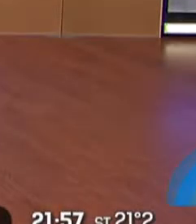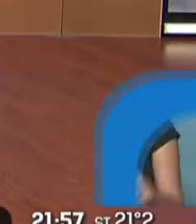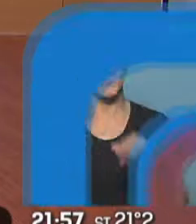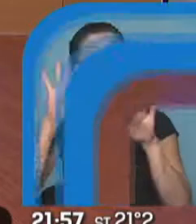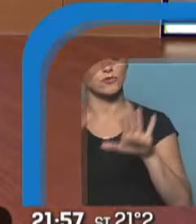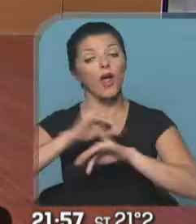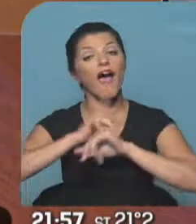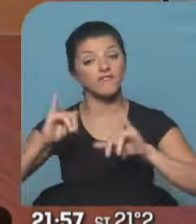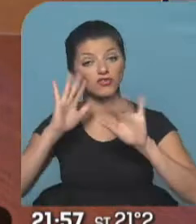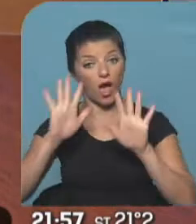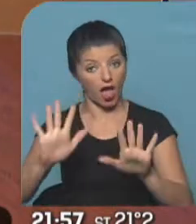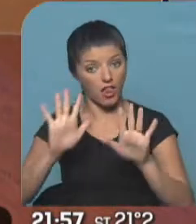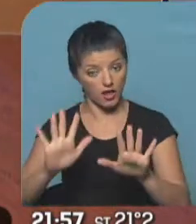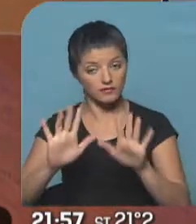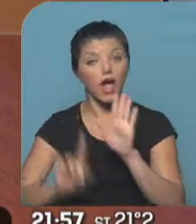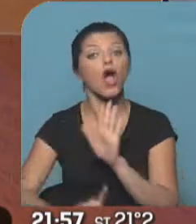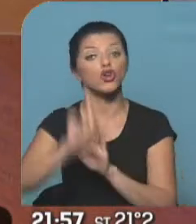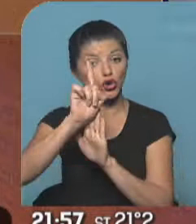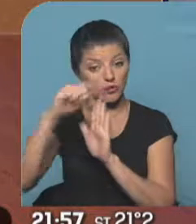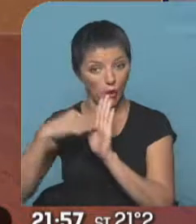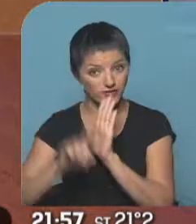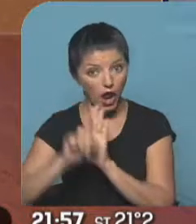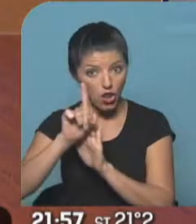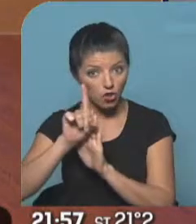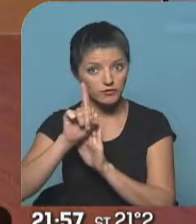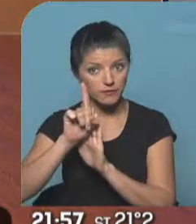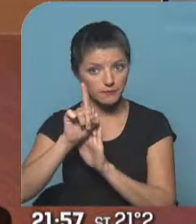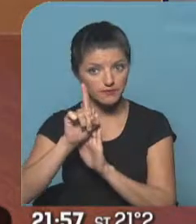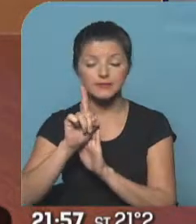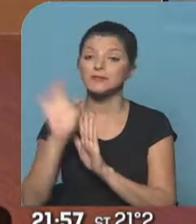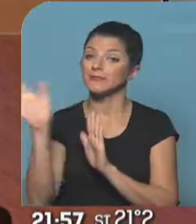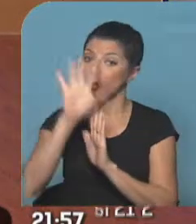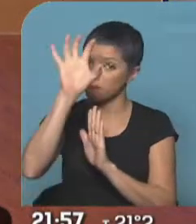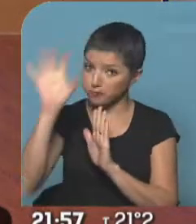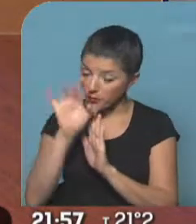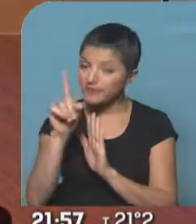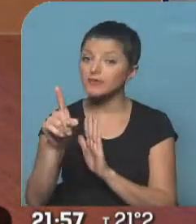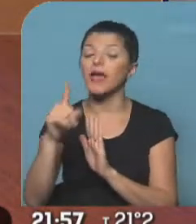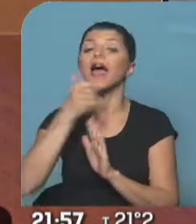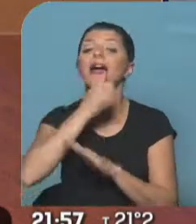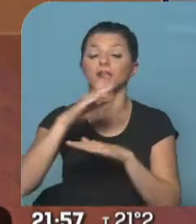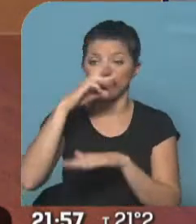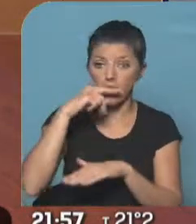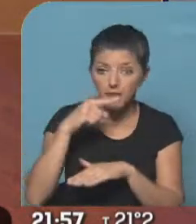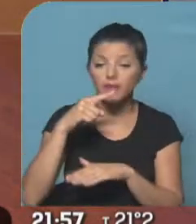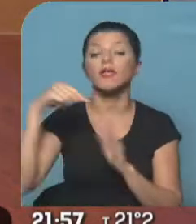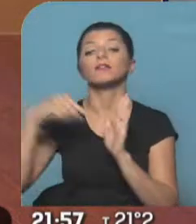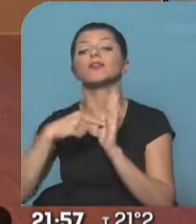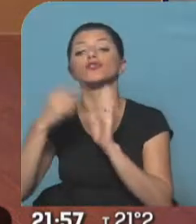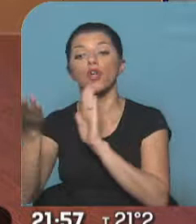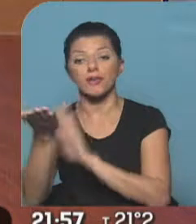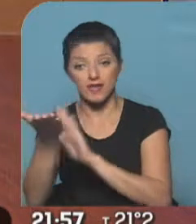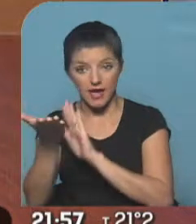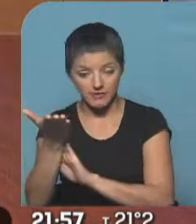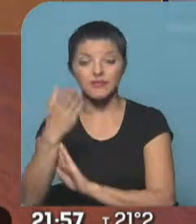atención que tenemos un aviso de alerta para el norte de la provincia de Buenos Aires. Prácticamente toda la provincia, incluido la ciudad, Río de la Plata, centro y este de Córdoba, entre Río, centro y